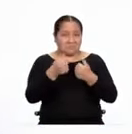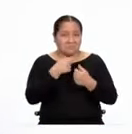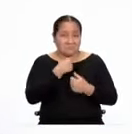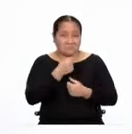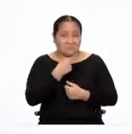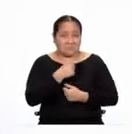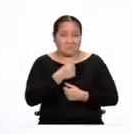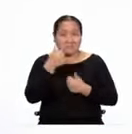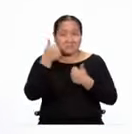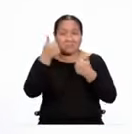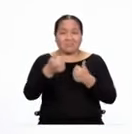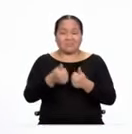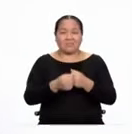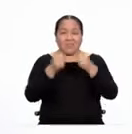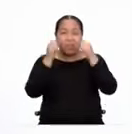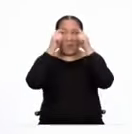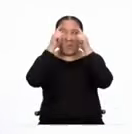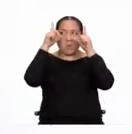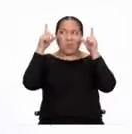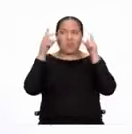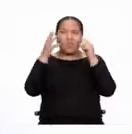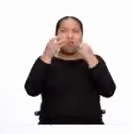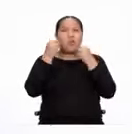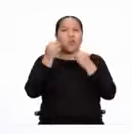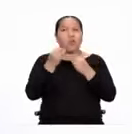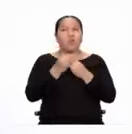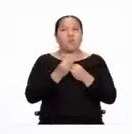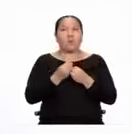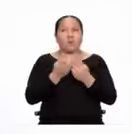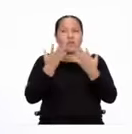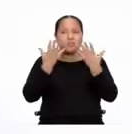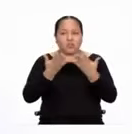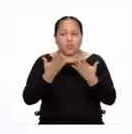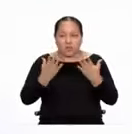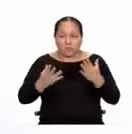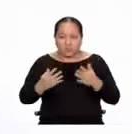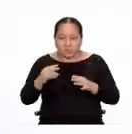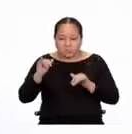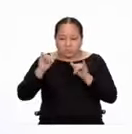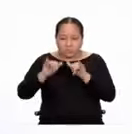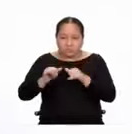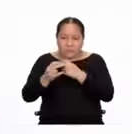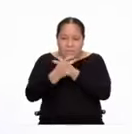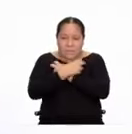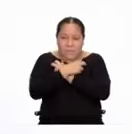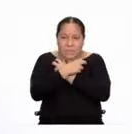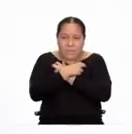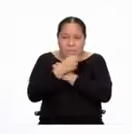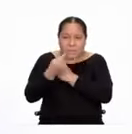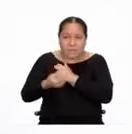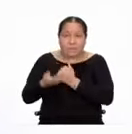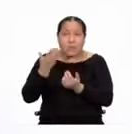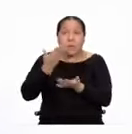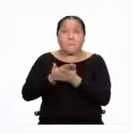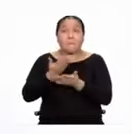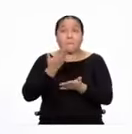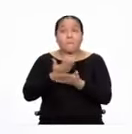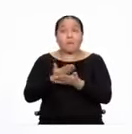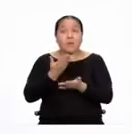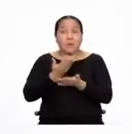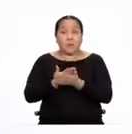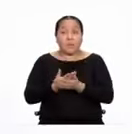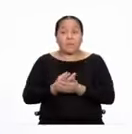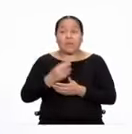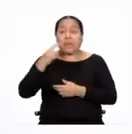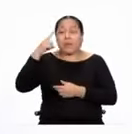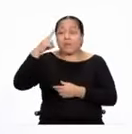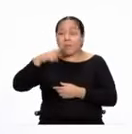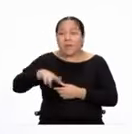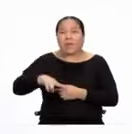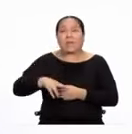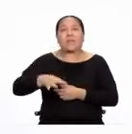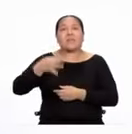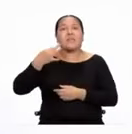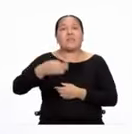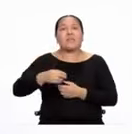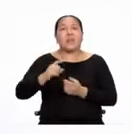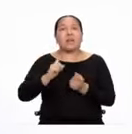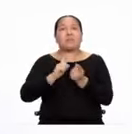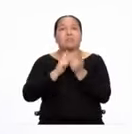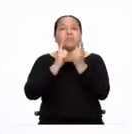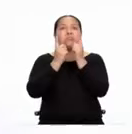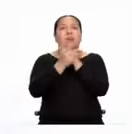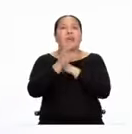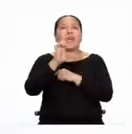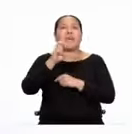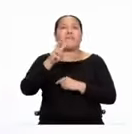Es realmente sorprendente cómo los restos fósiles son una de las pruebas más sólidas para comprobar que la evolución es